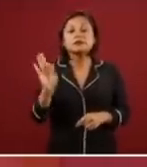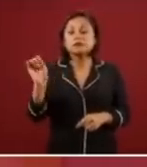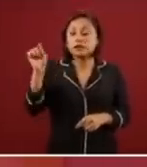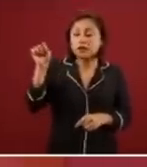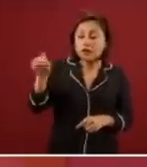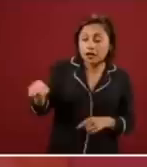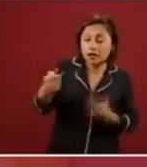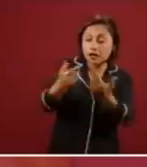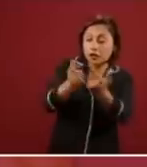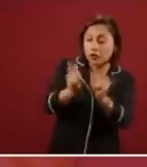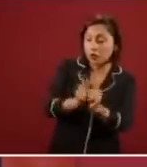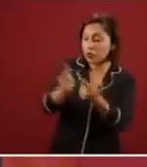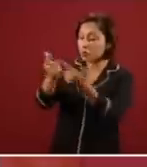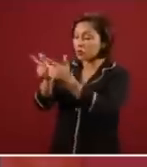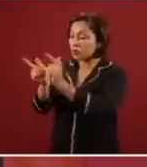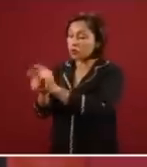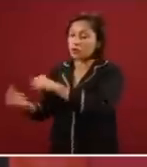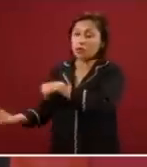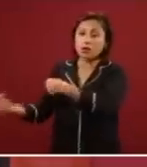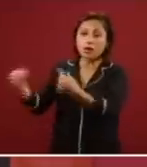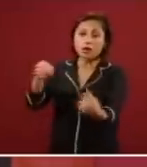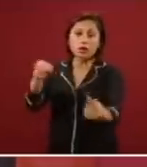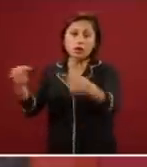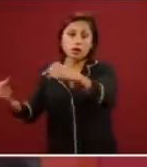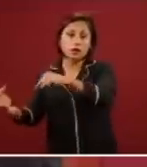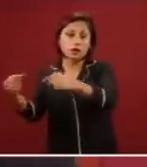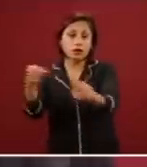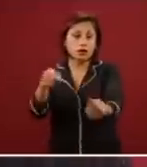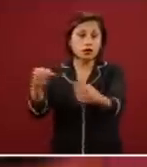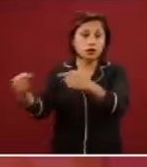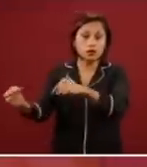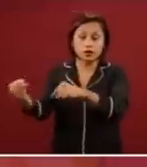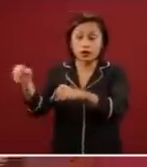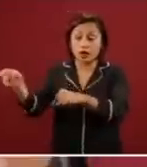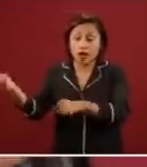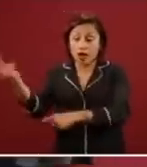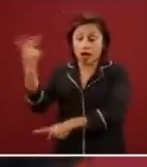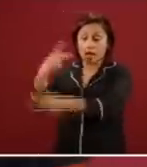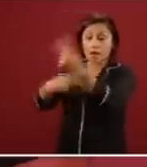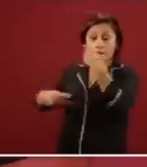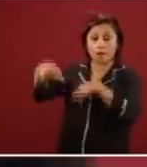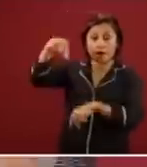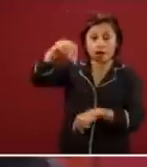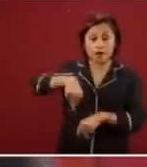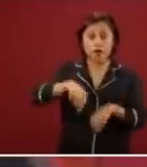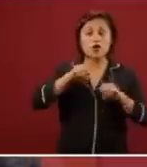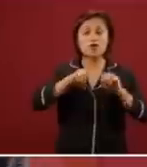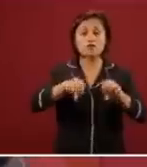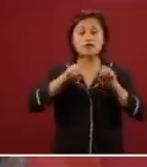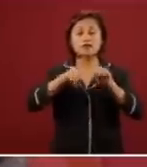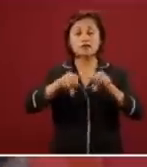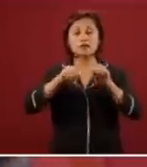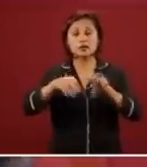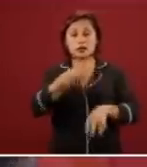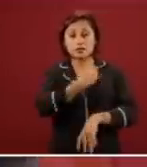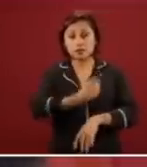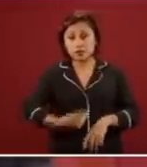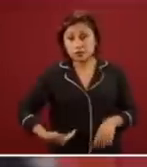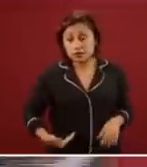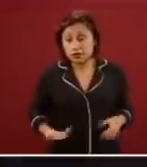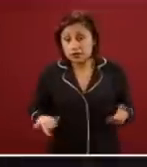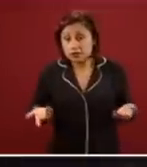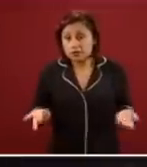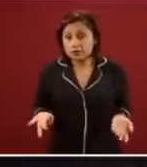otro grupo, o sea, que está siendo cuestionado por otro grupo, viene aquí a una oficina del Palacio,